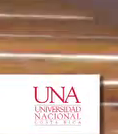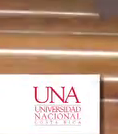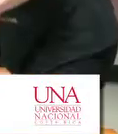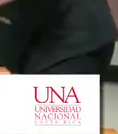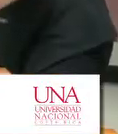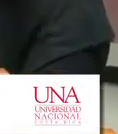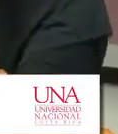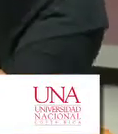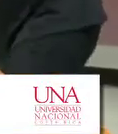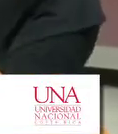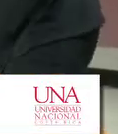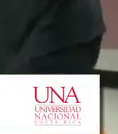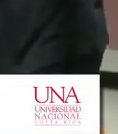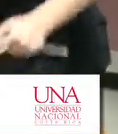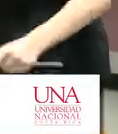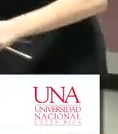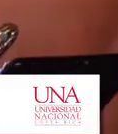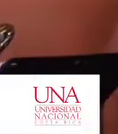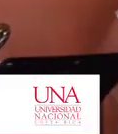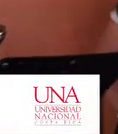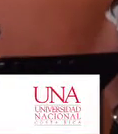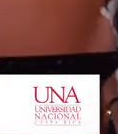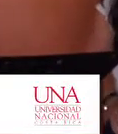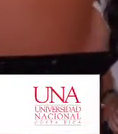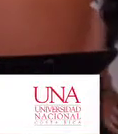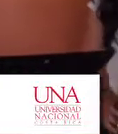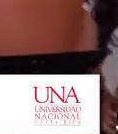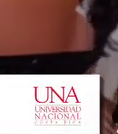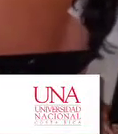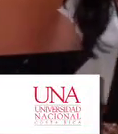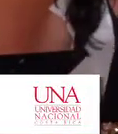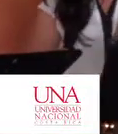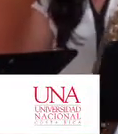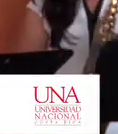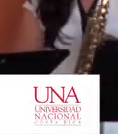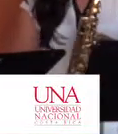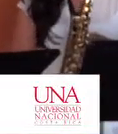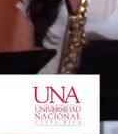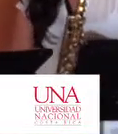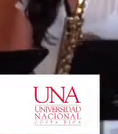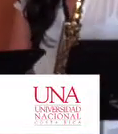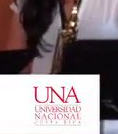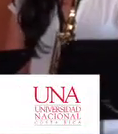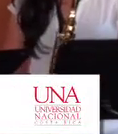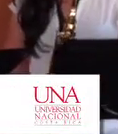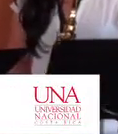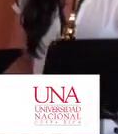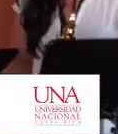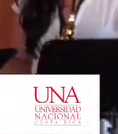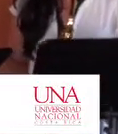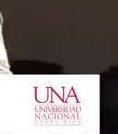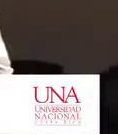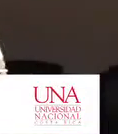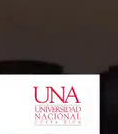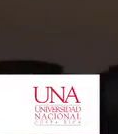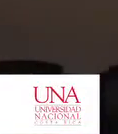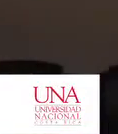percusión y canto será el 12 de octubre, para el clarinete, saxofón y trompeta el 17 del mismo mes.